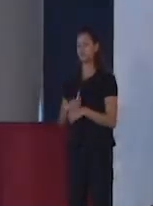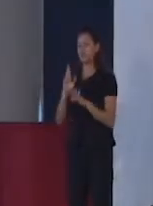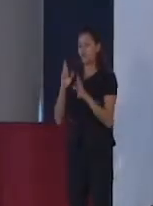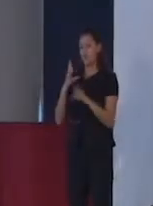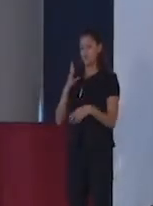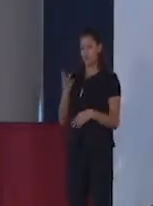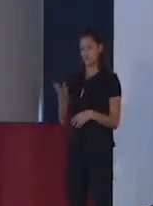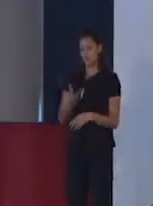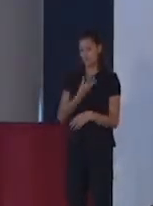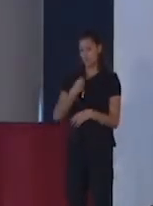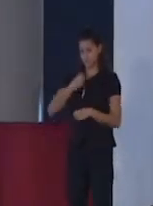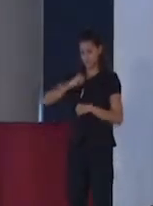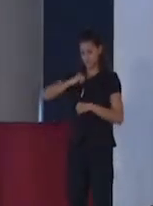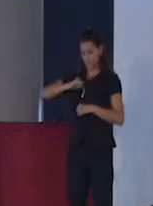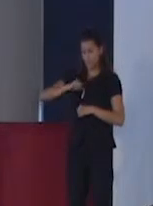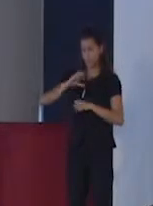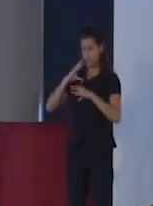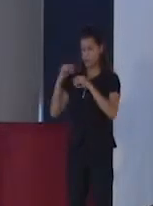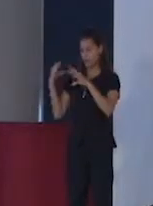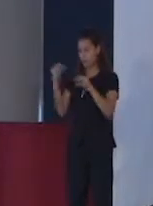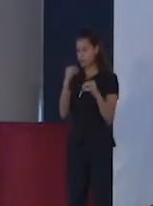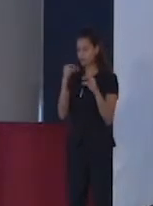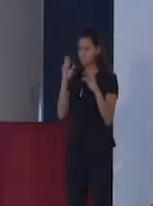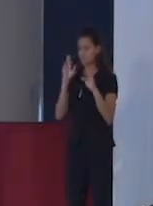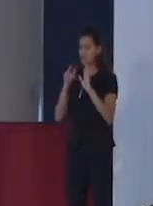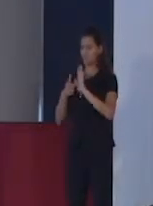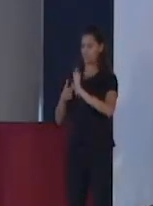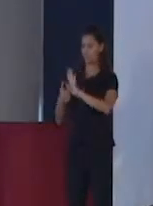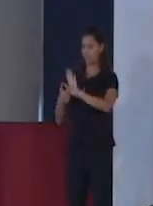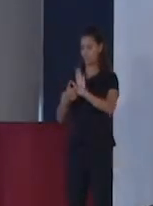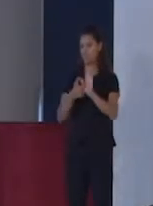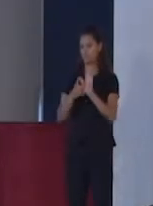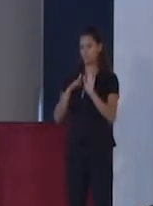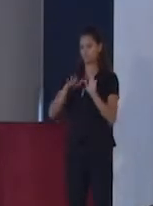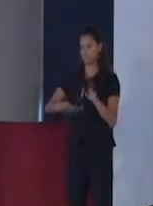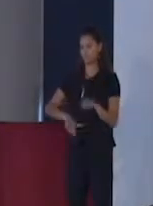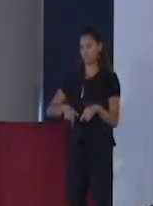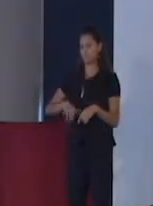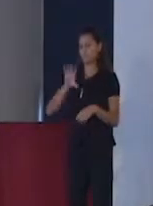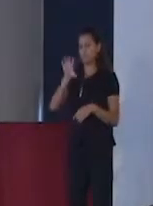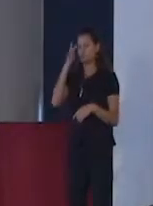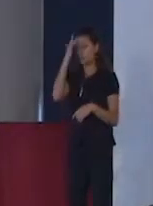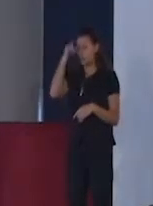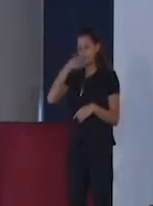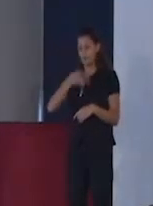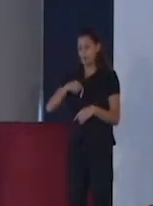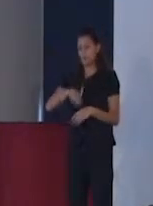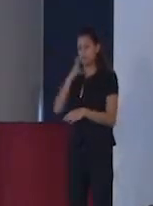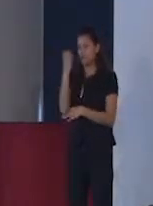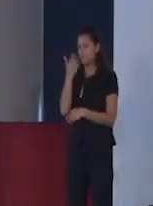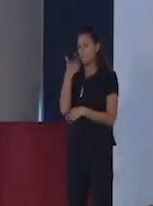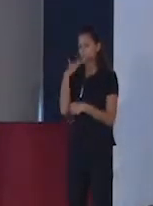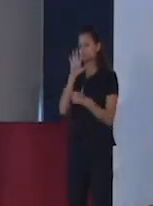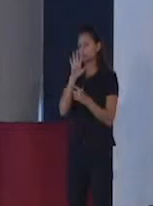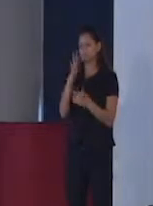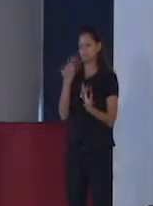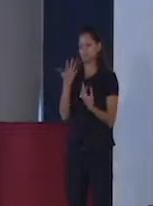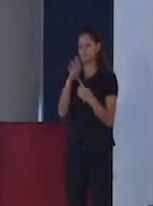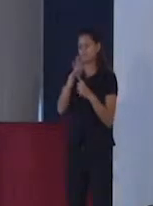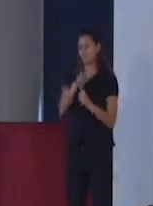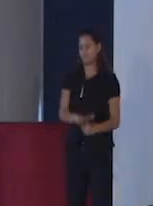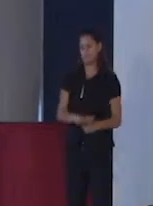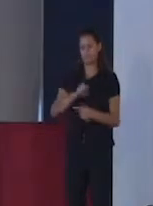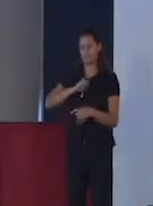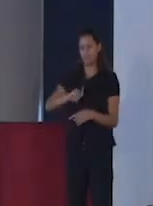pueda ser una visión para nuestro país, porque es que prácticamente aquí en Colombia hay una vulneración de derechos